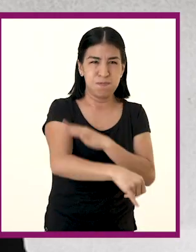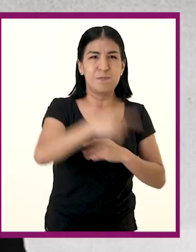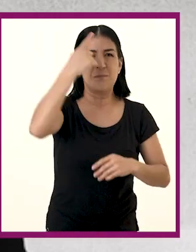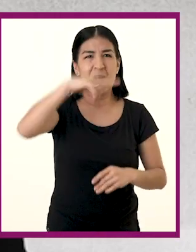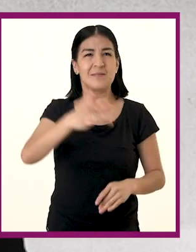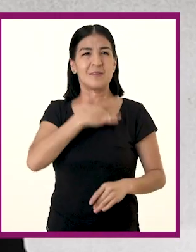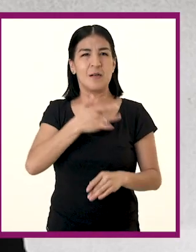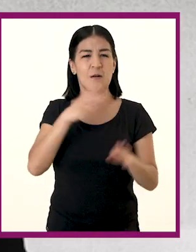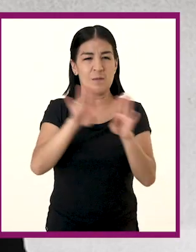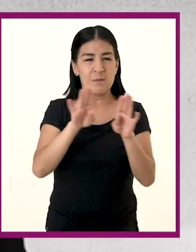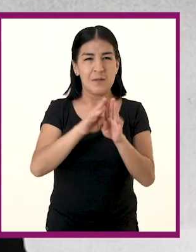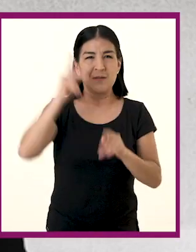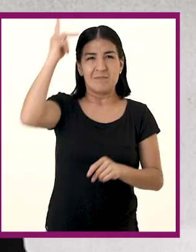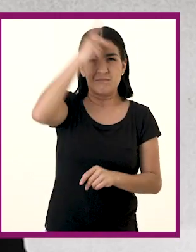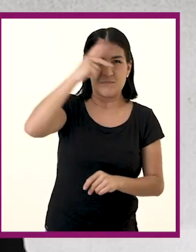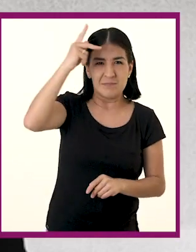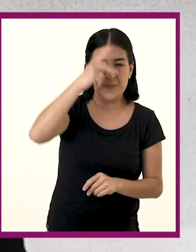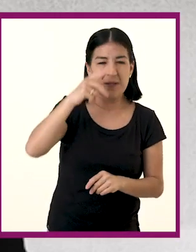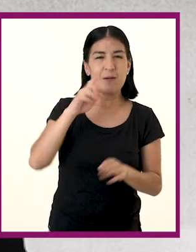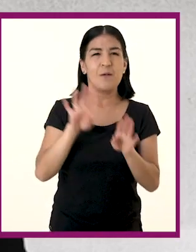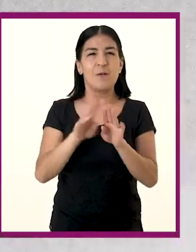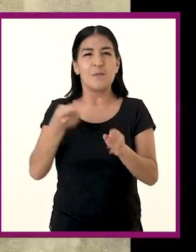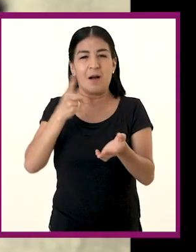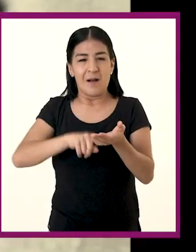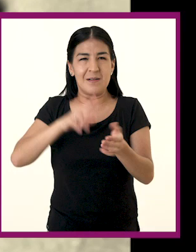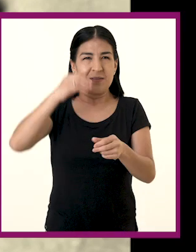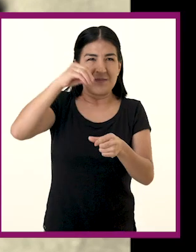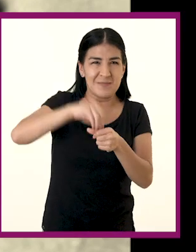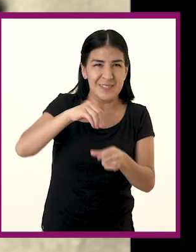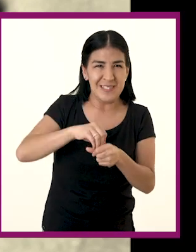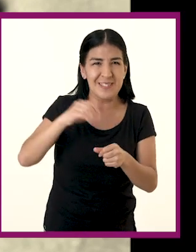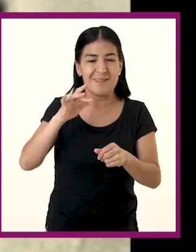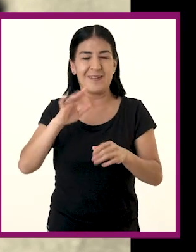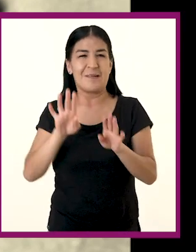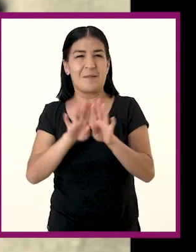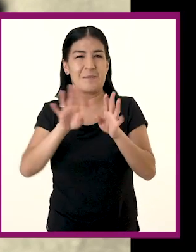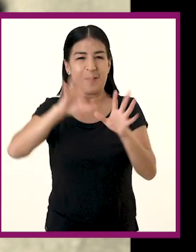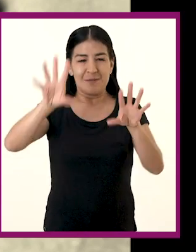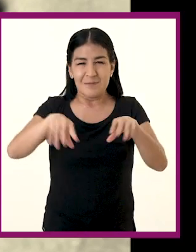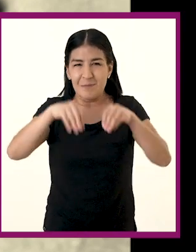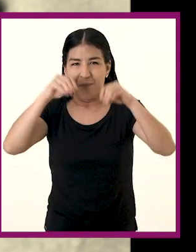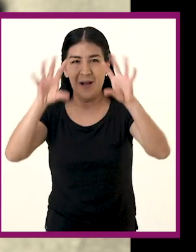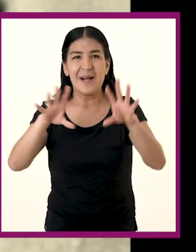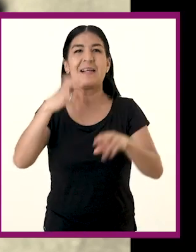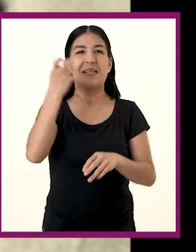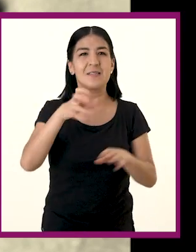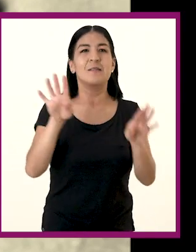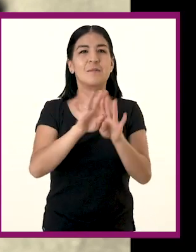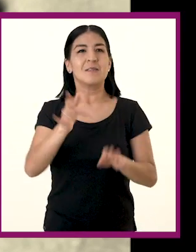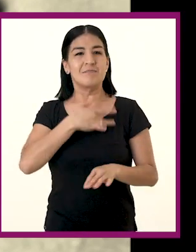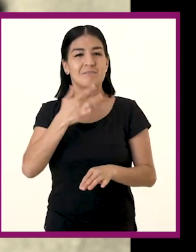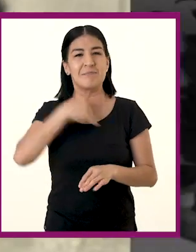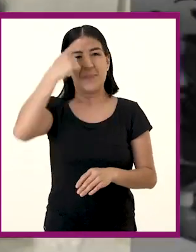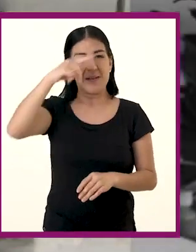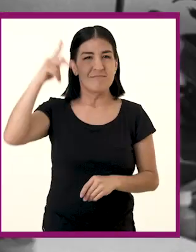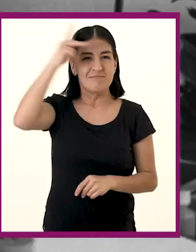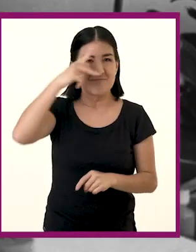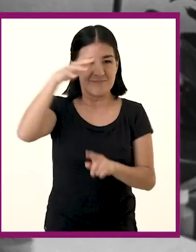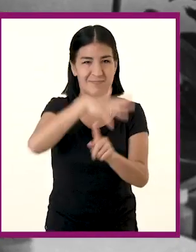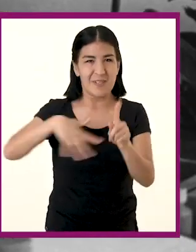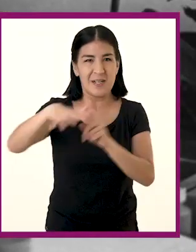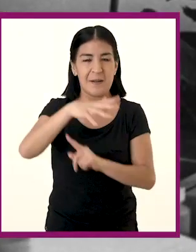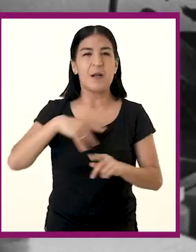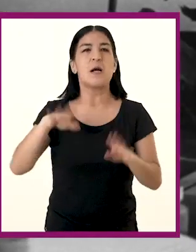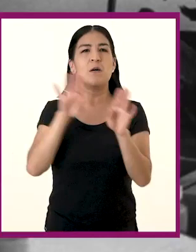a profundizar más en su interés por temas psicológicos y místicos. Se inicia en la psicoterapia al lado de Erich